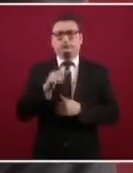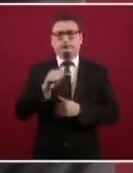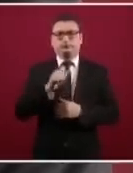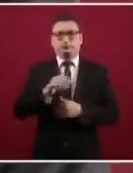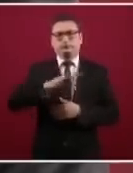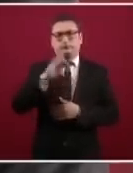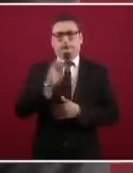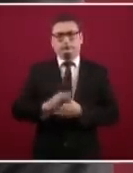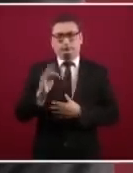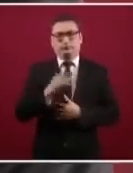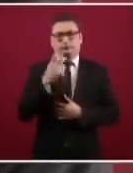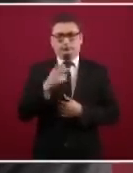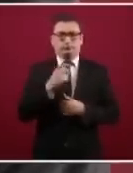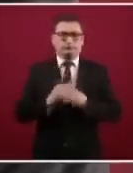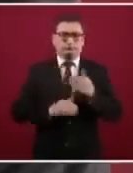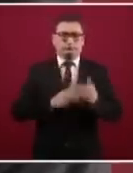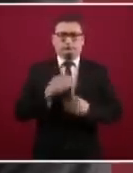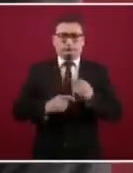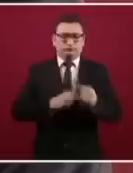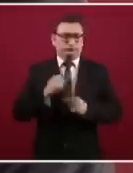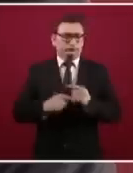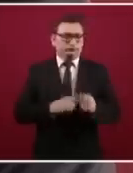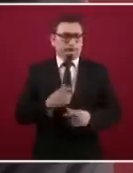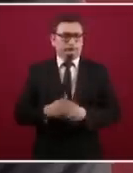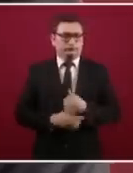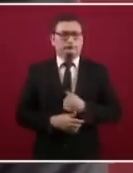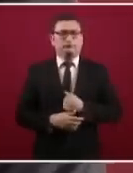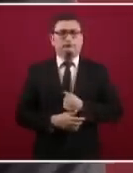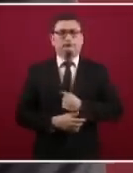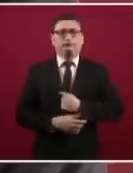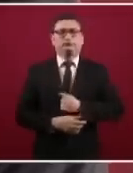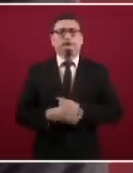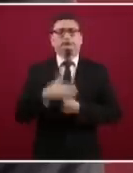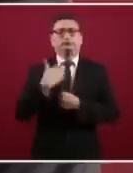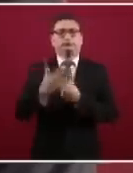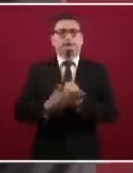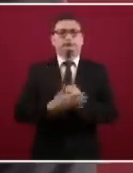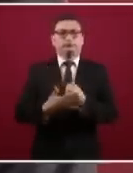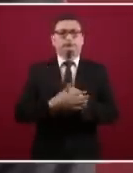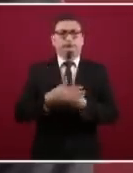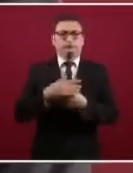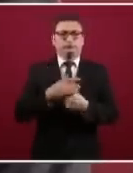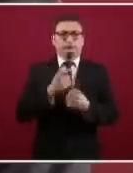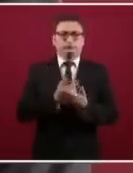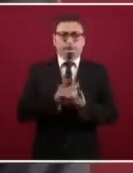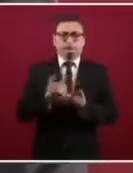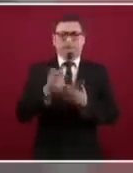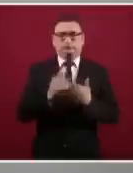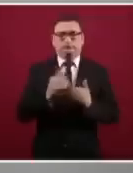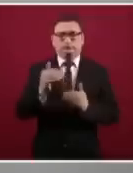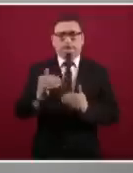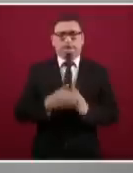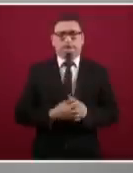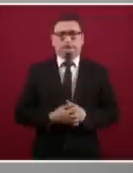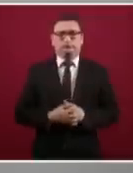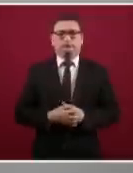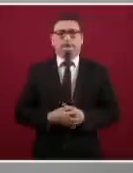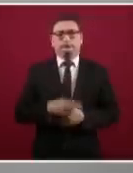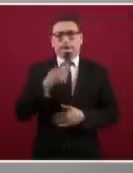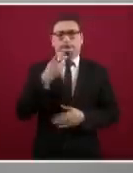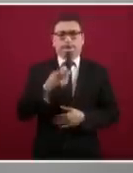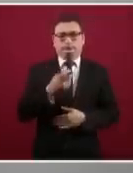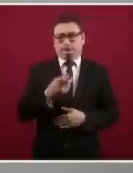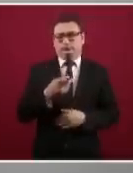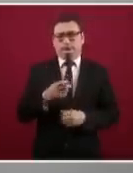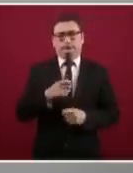así estamos trabajando ya para el próximo aumento en los salarios. Entonces, ese es el tema